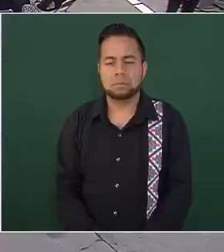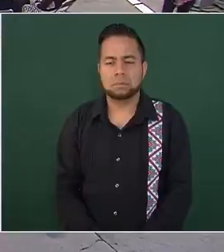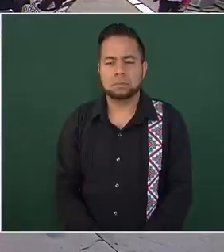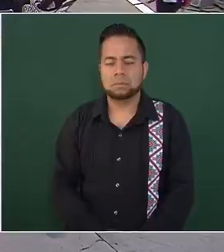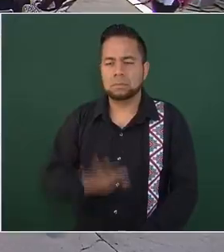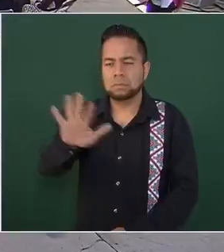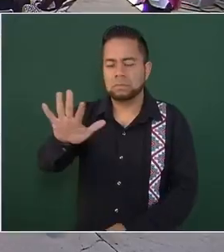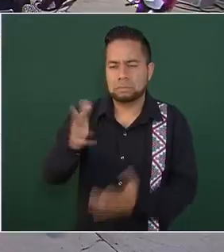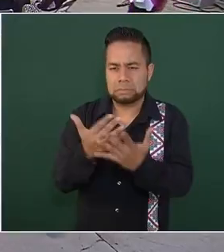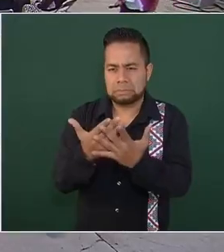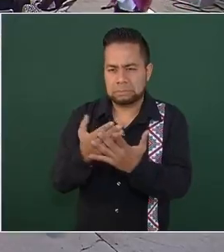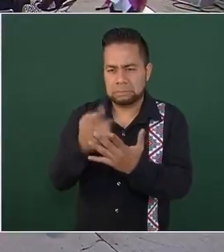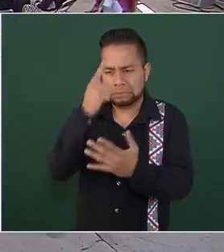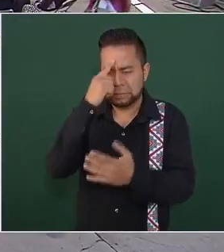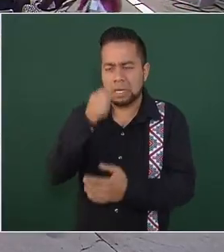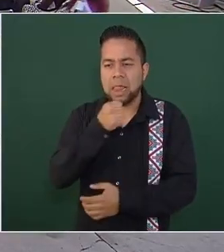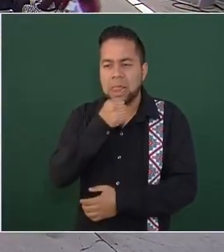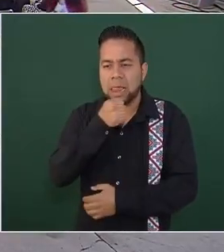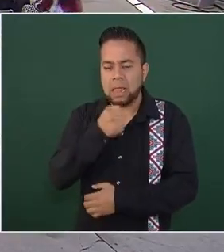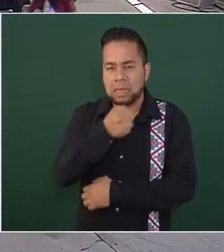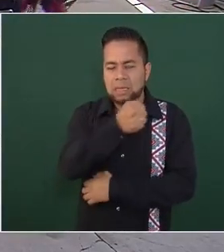espérate para que te den el